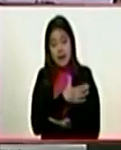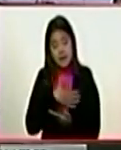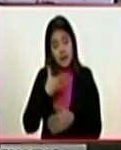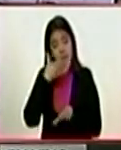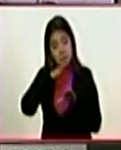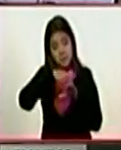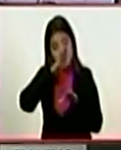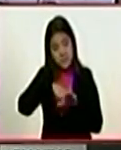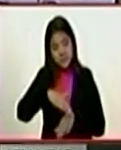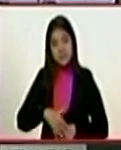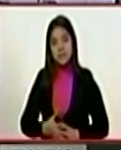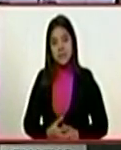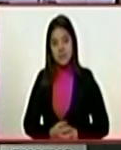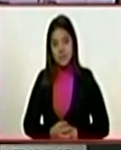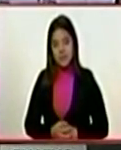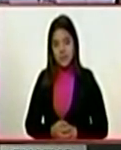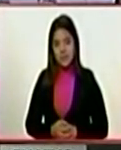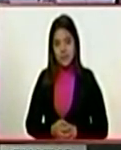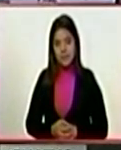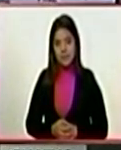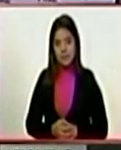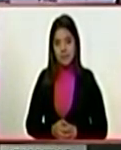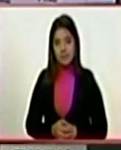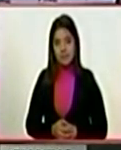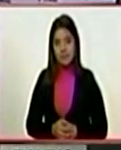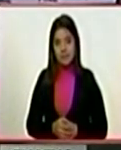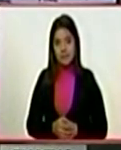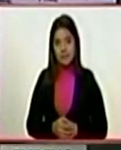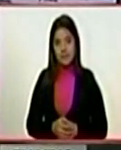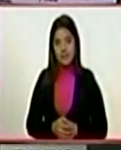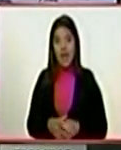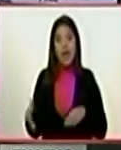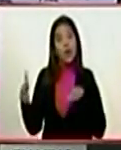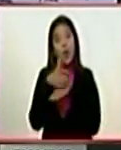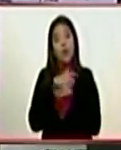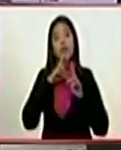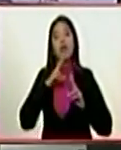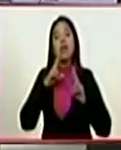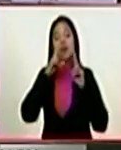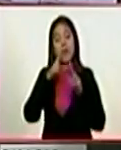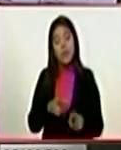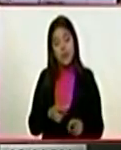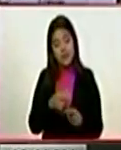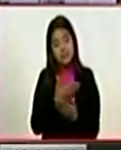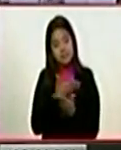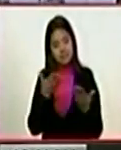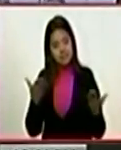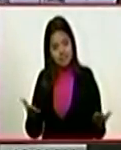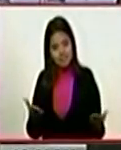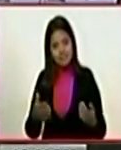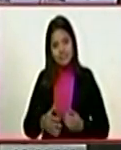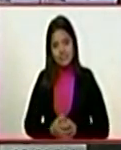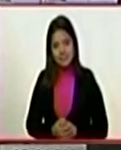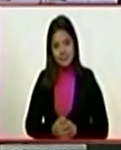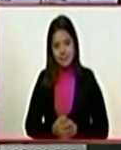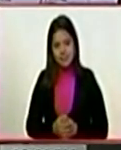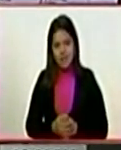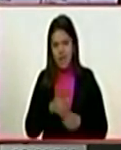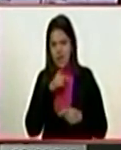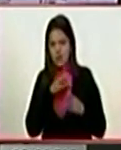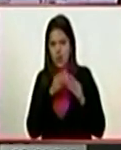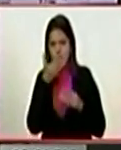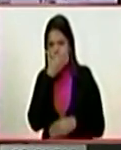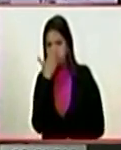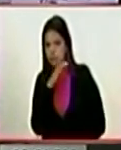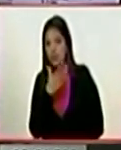decirle que esta es la respuesta que el gobierno bolivariano le da a la acción terrorista y